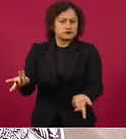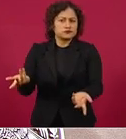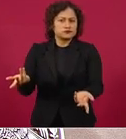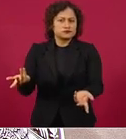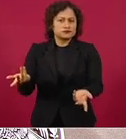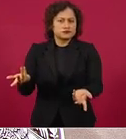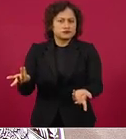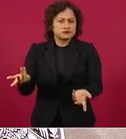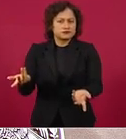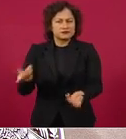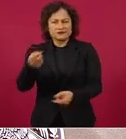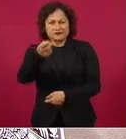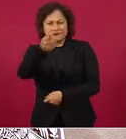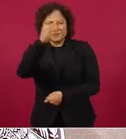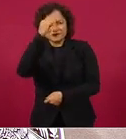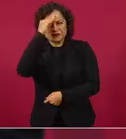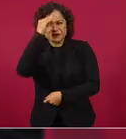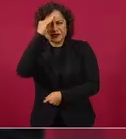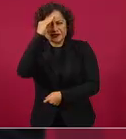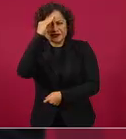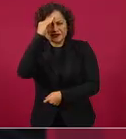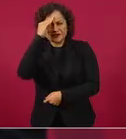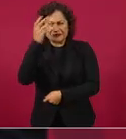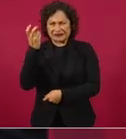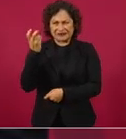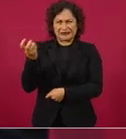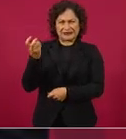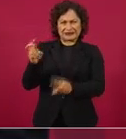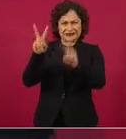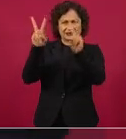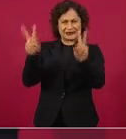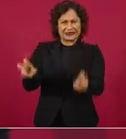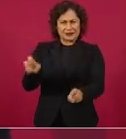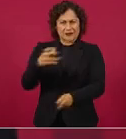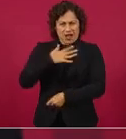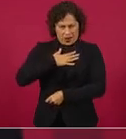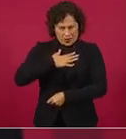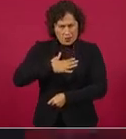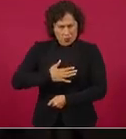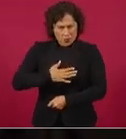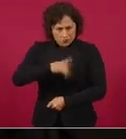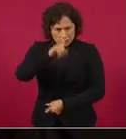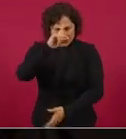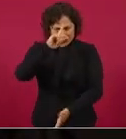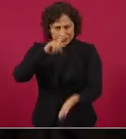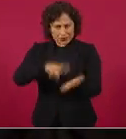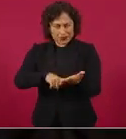¿no les parece una gran injusticia que deberíamos de estar